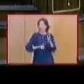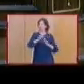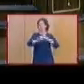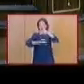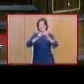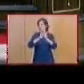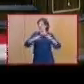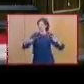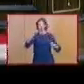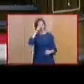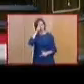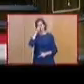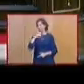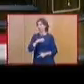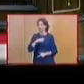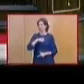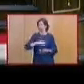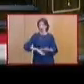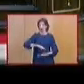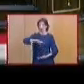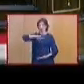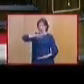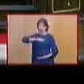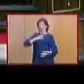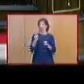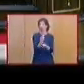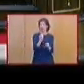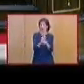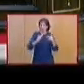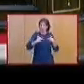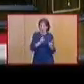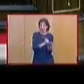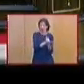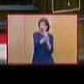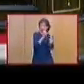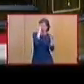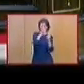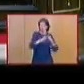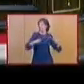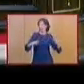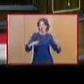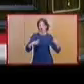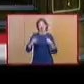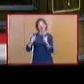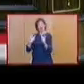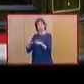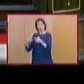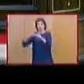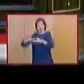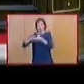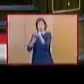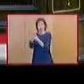no tiene capacidad de crecimiento laboral el sector agrícola, el sector industrial con los sistemas de compensaciones